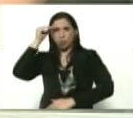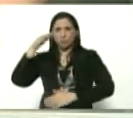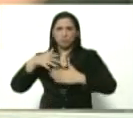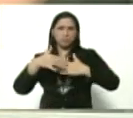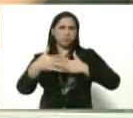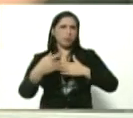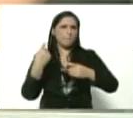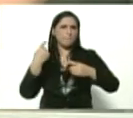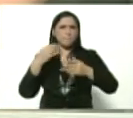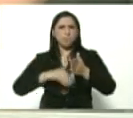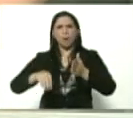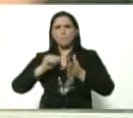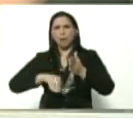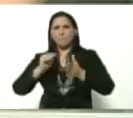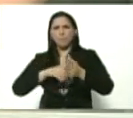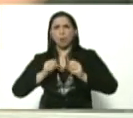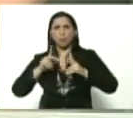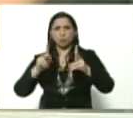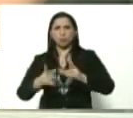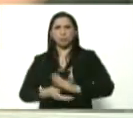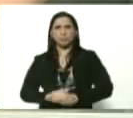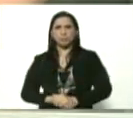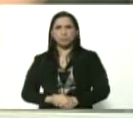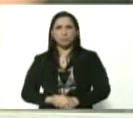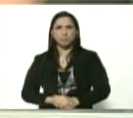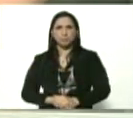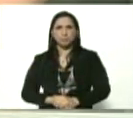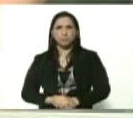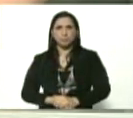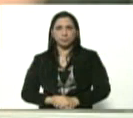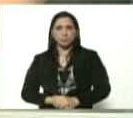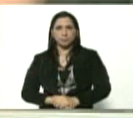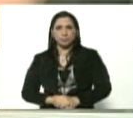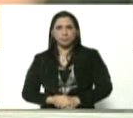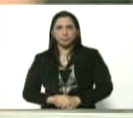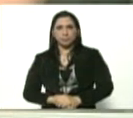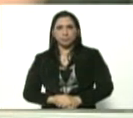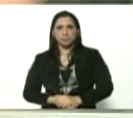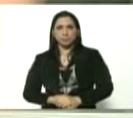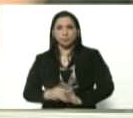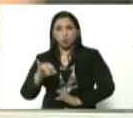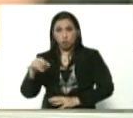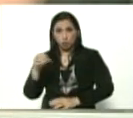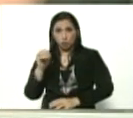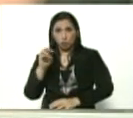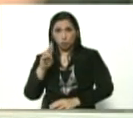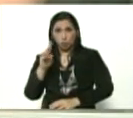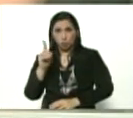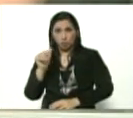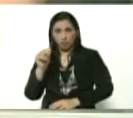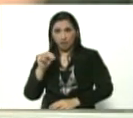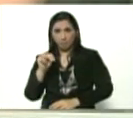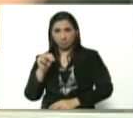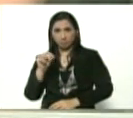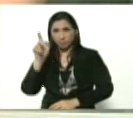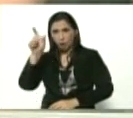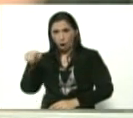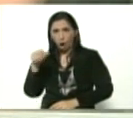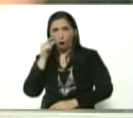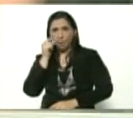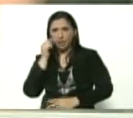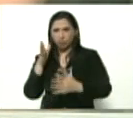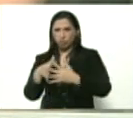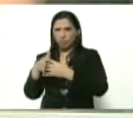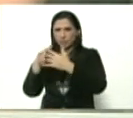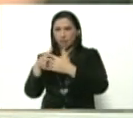muchas oportunidades. Jordan Woodrow fue